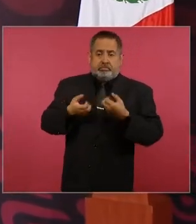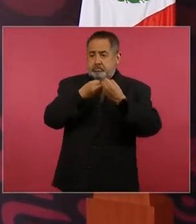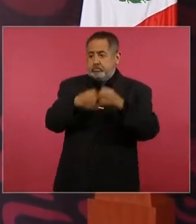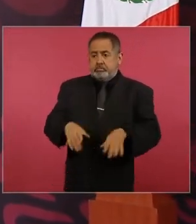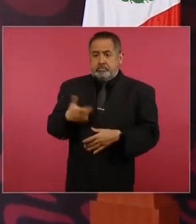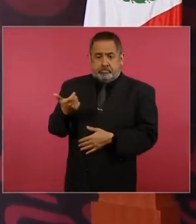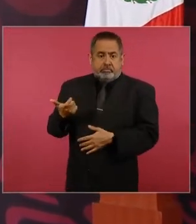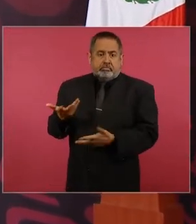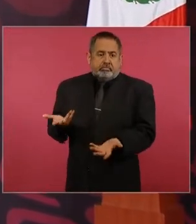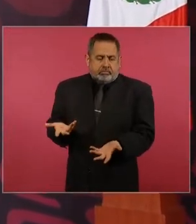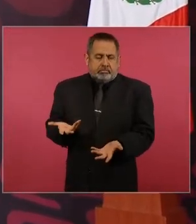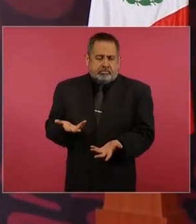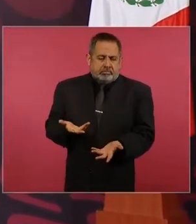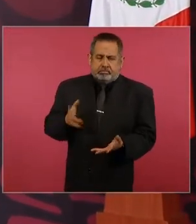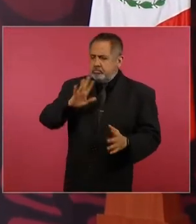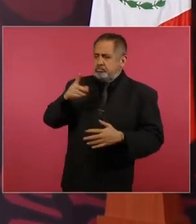afectados